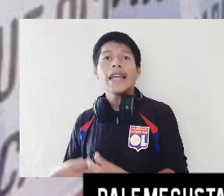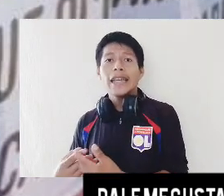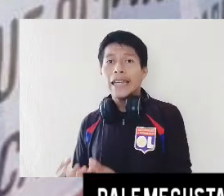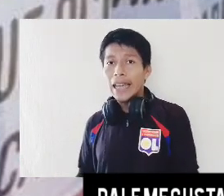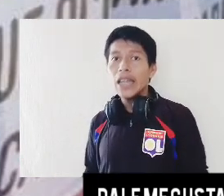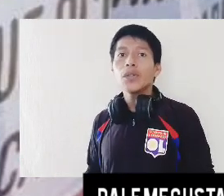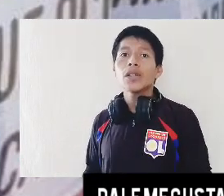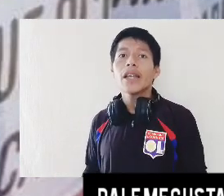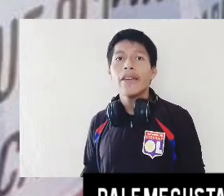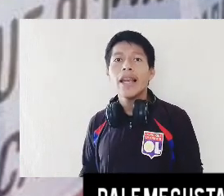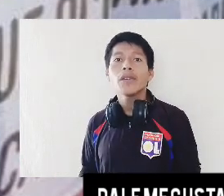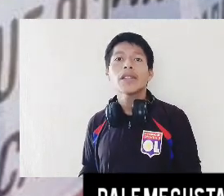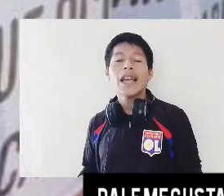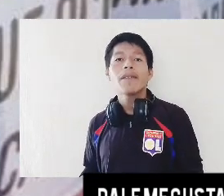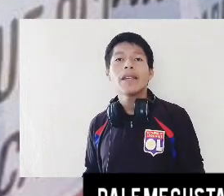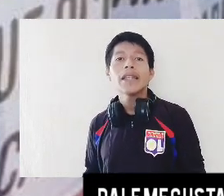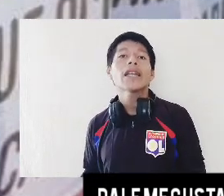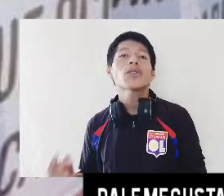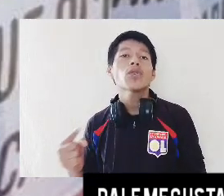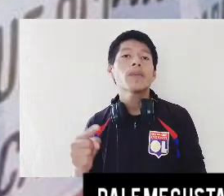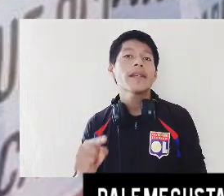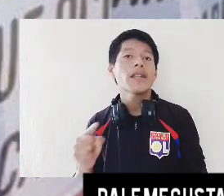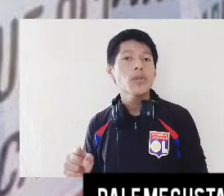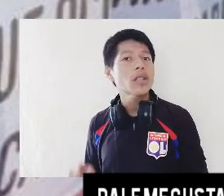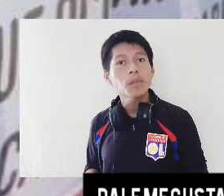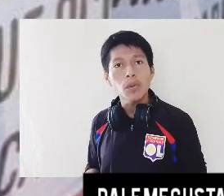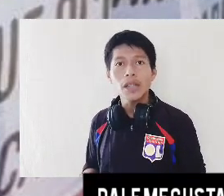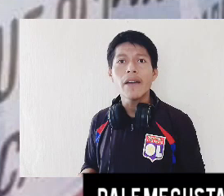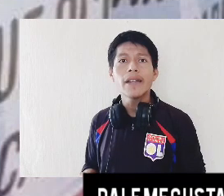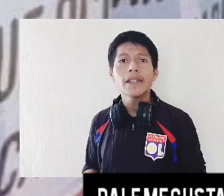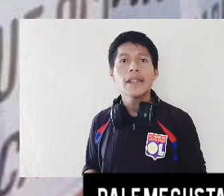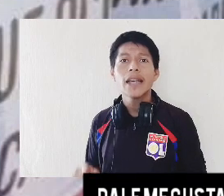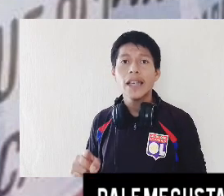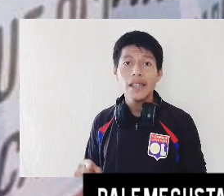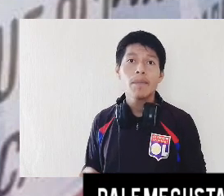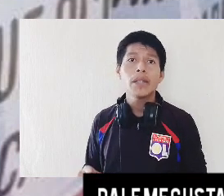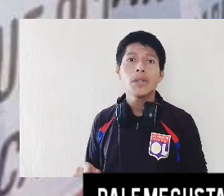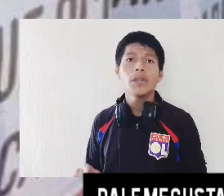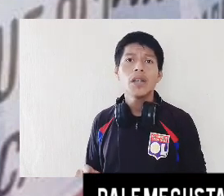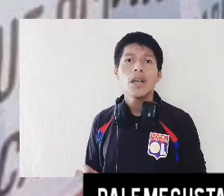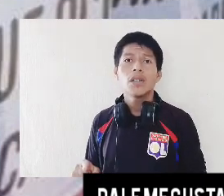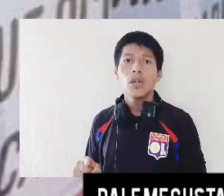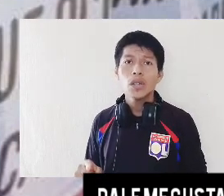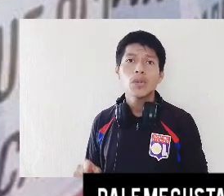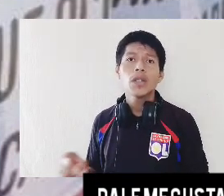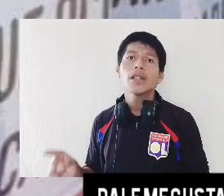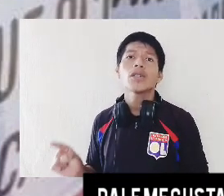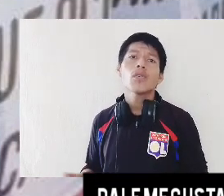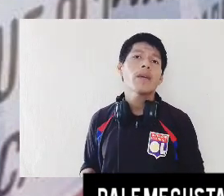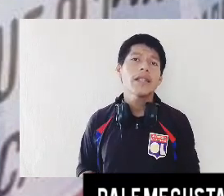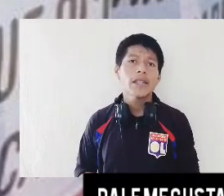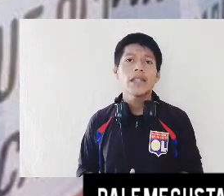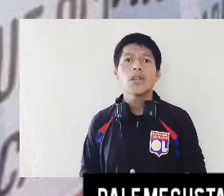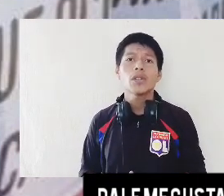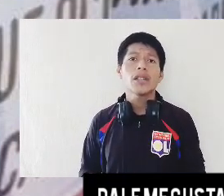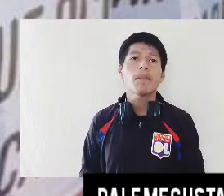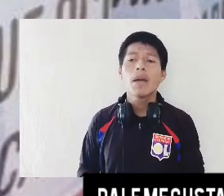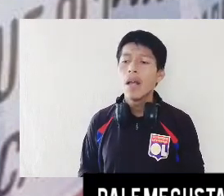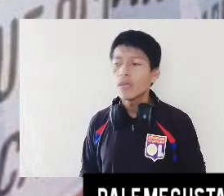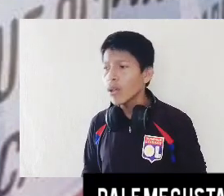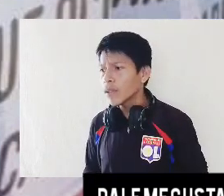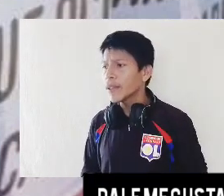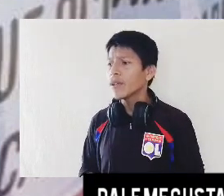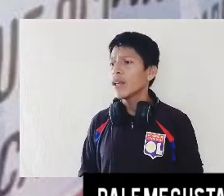ser ellos revelados realmente que son los verdaderos responsables de la desaparición de los estudiantes normalistas de